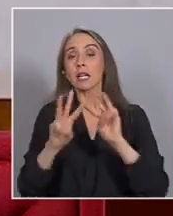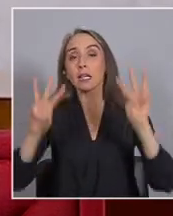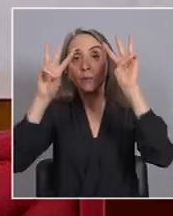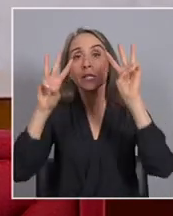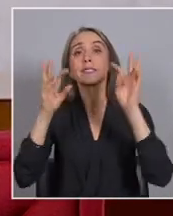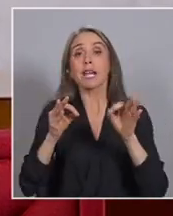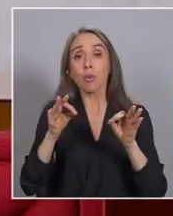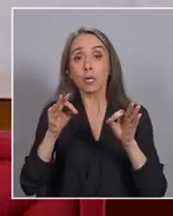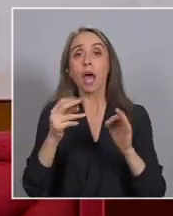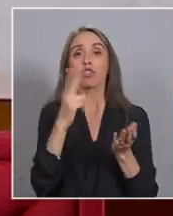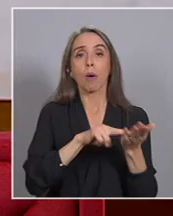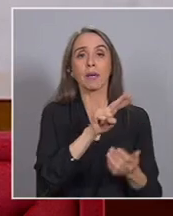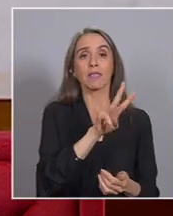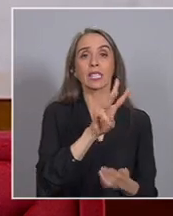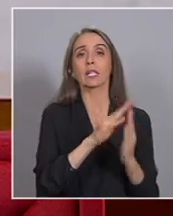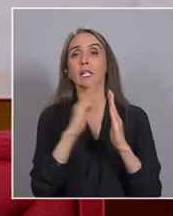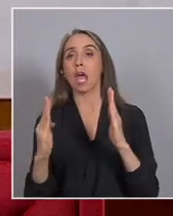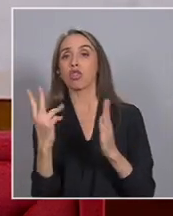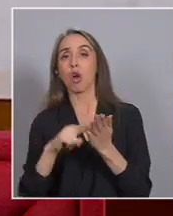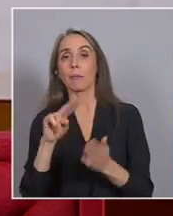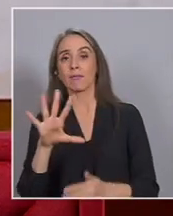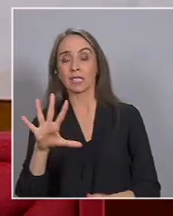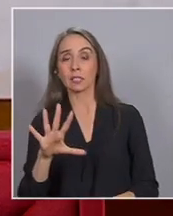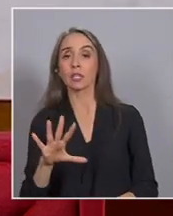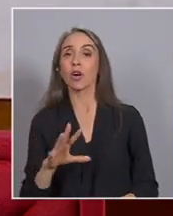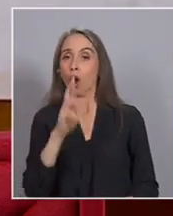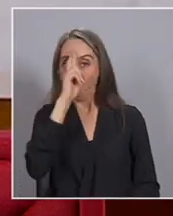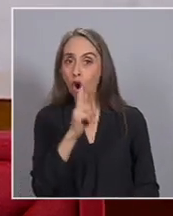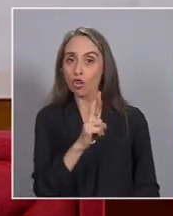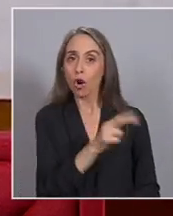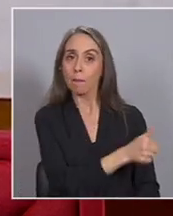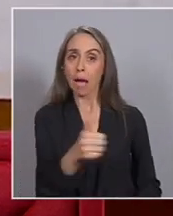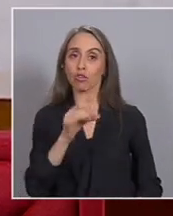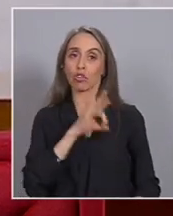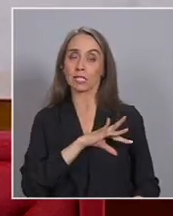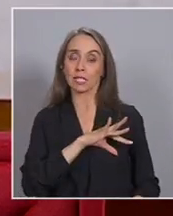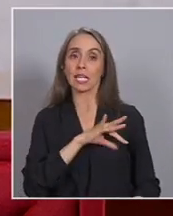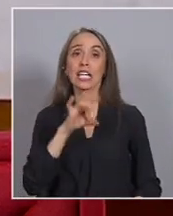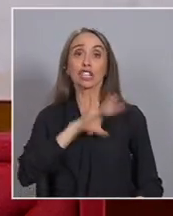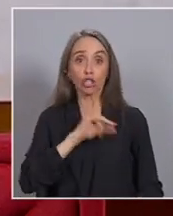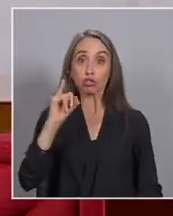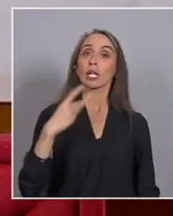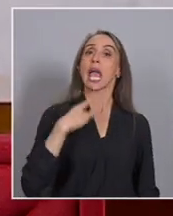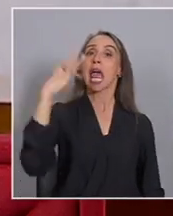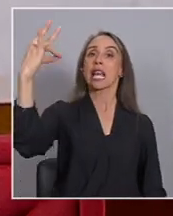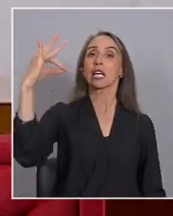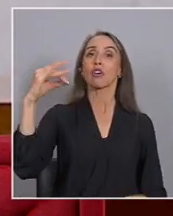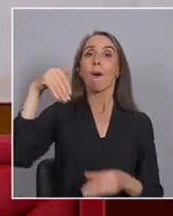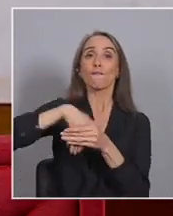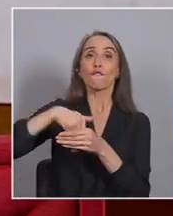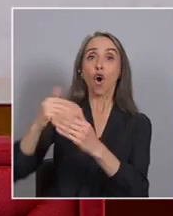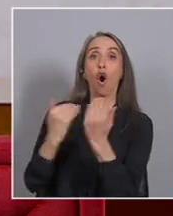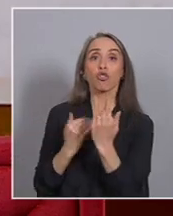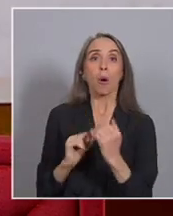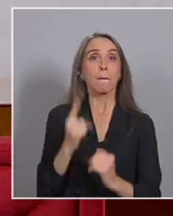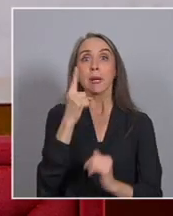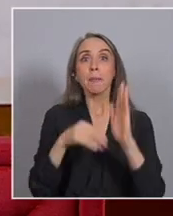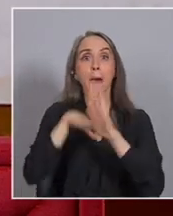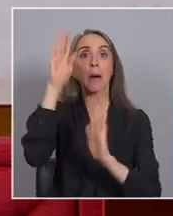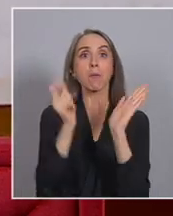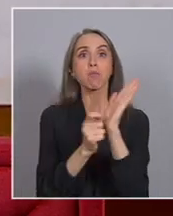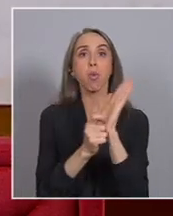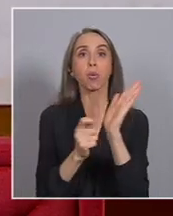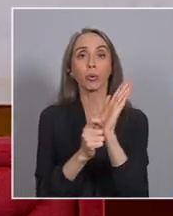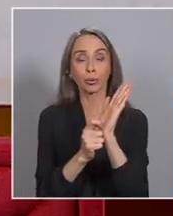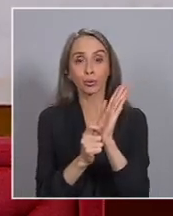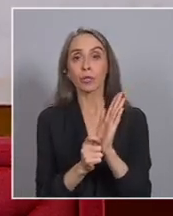2023-2025. Y es un honor para todo el país que hayamos sido electos con la primera mayoría. Y por